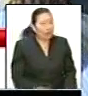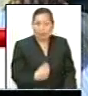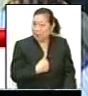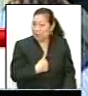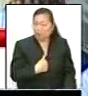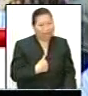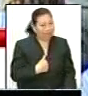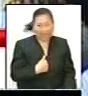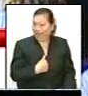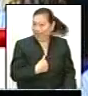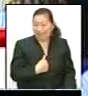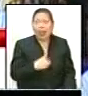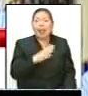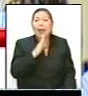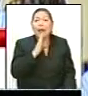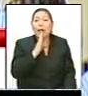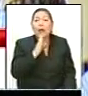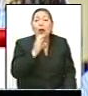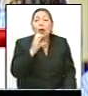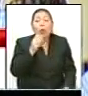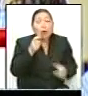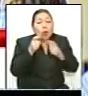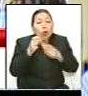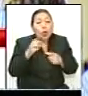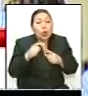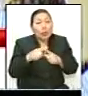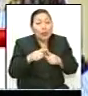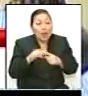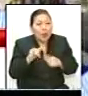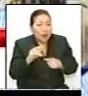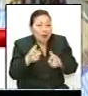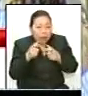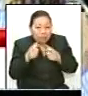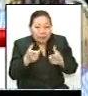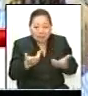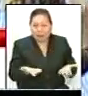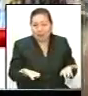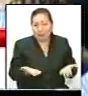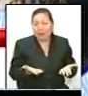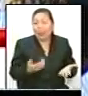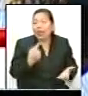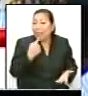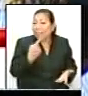yo, lo dice la Contraloría General de la República, y